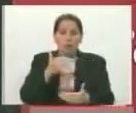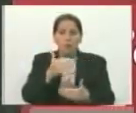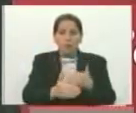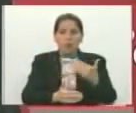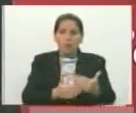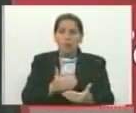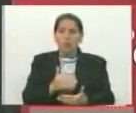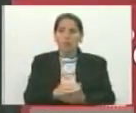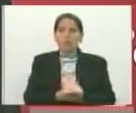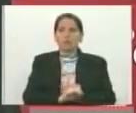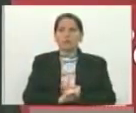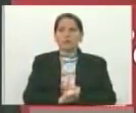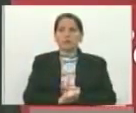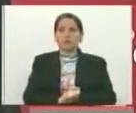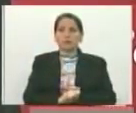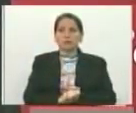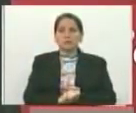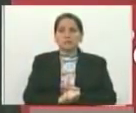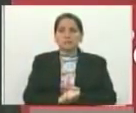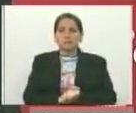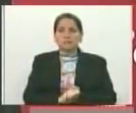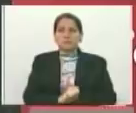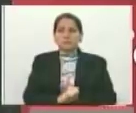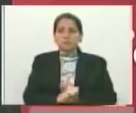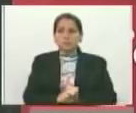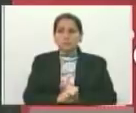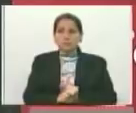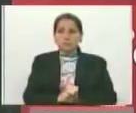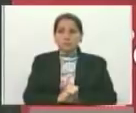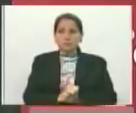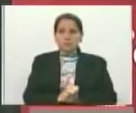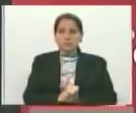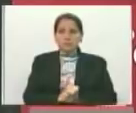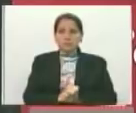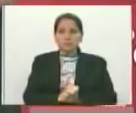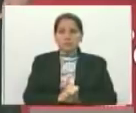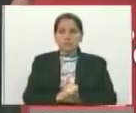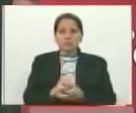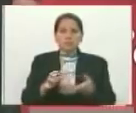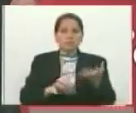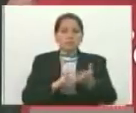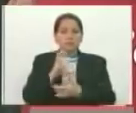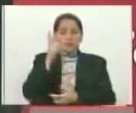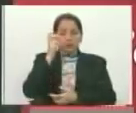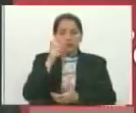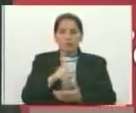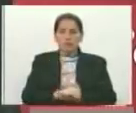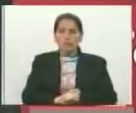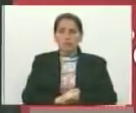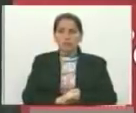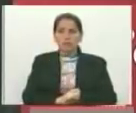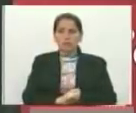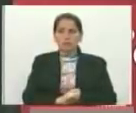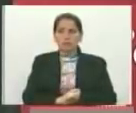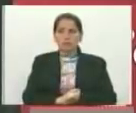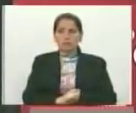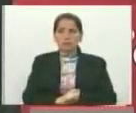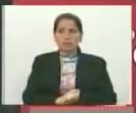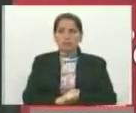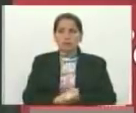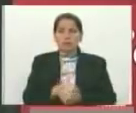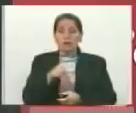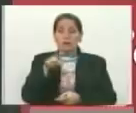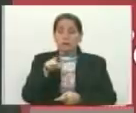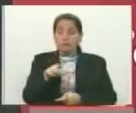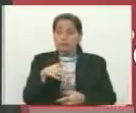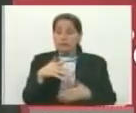poco. Y ahí hay que rendirle reconocimiento al presidente Nicolás Maduro, porque él ha sido el que ha